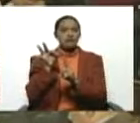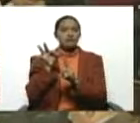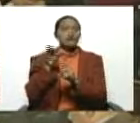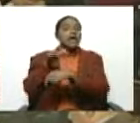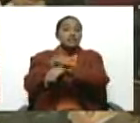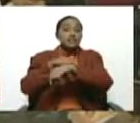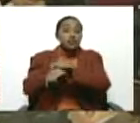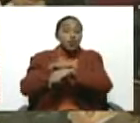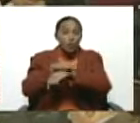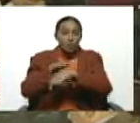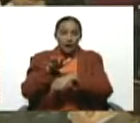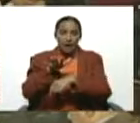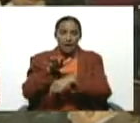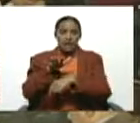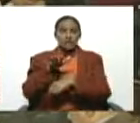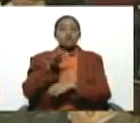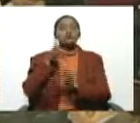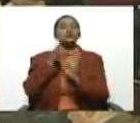perdón de industrias